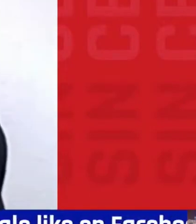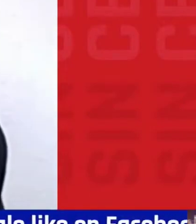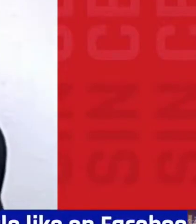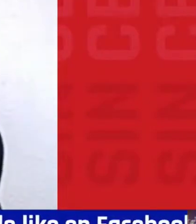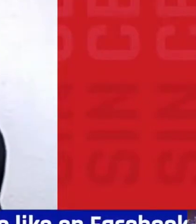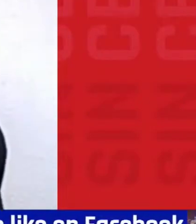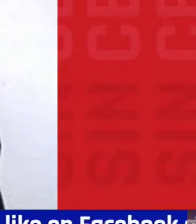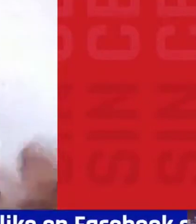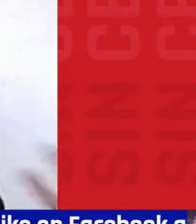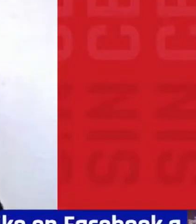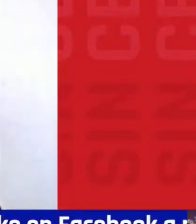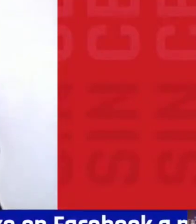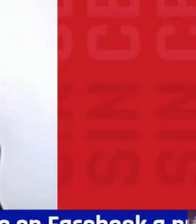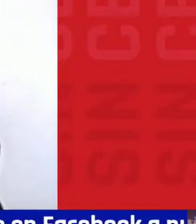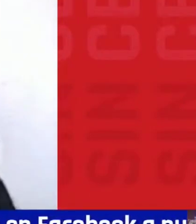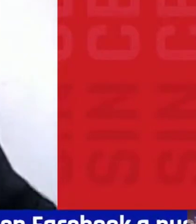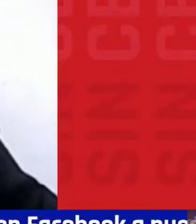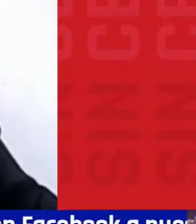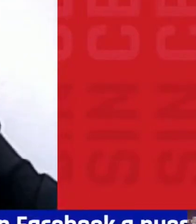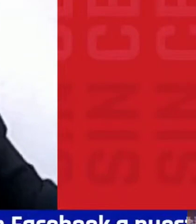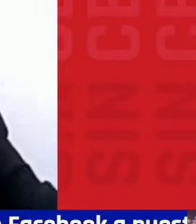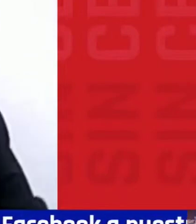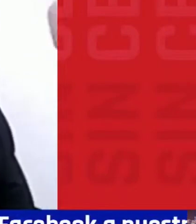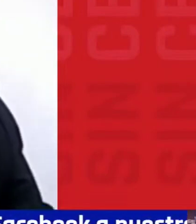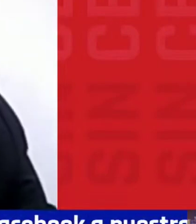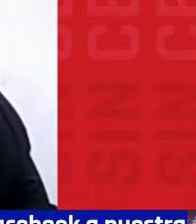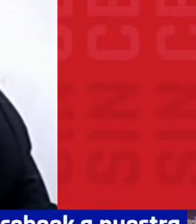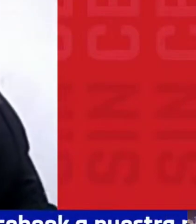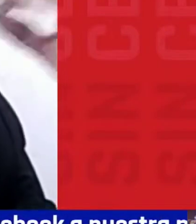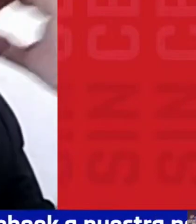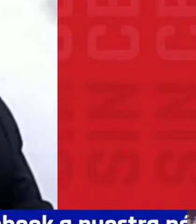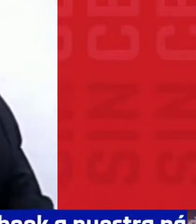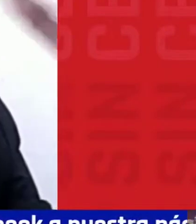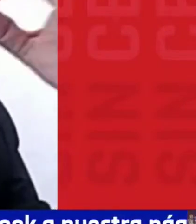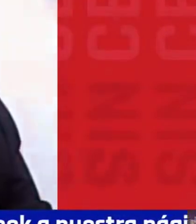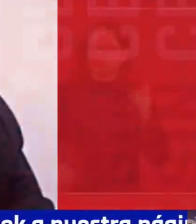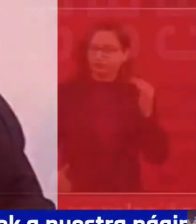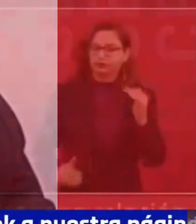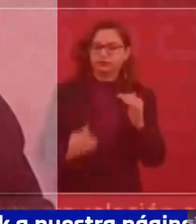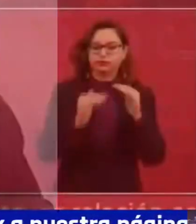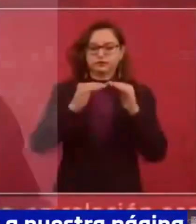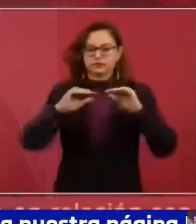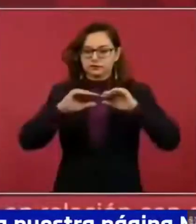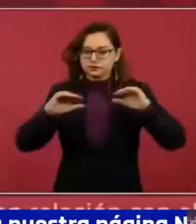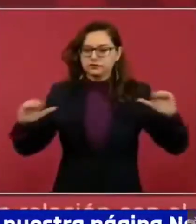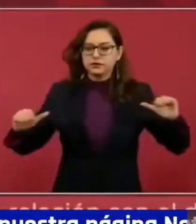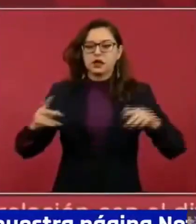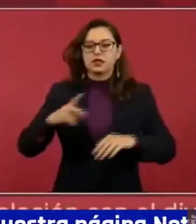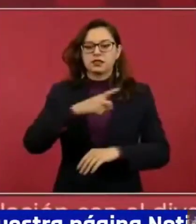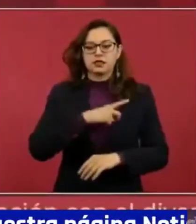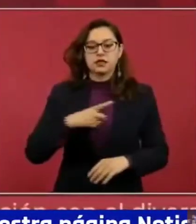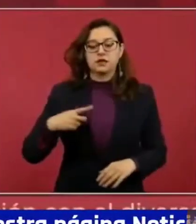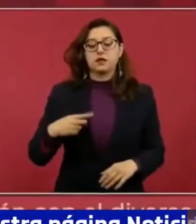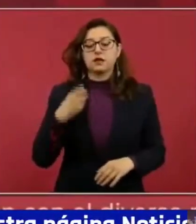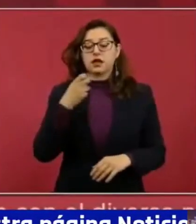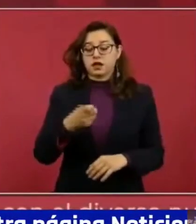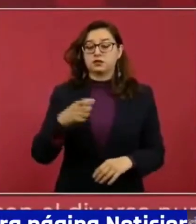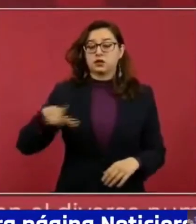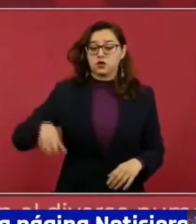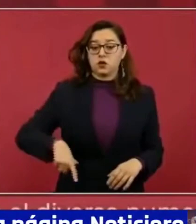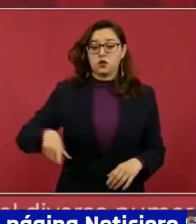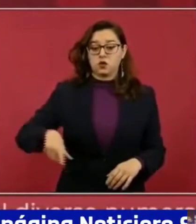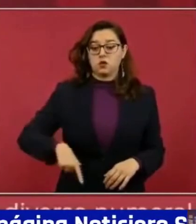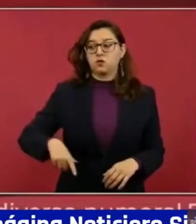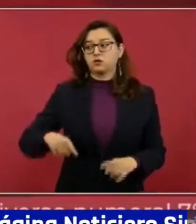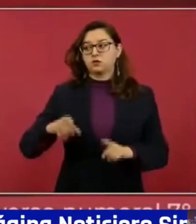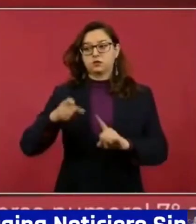de igualdad y de ayuda para mejorar las condiciones de las mujeres, tiene absoluta razón. Yo creo que es momento de que